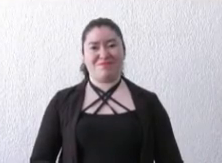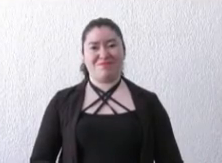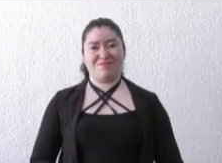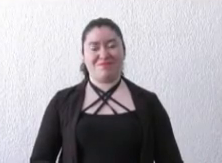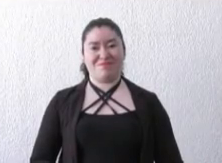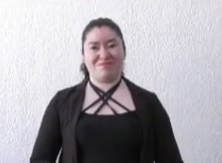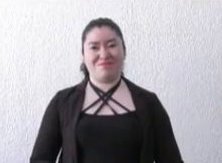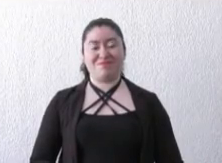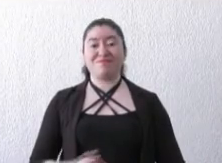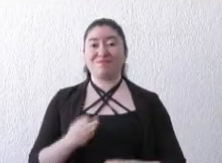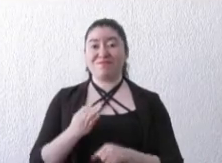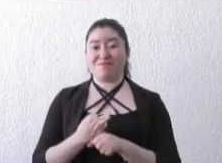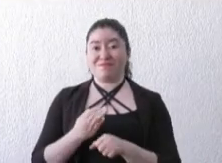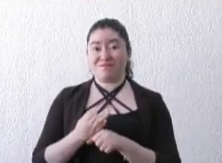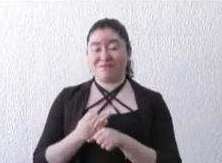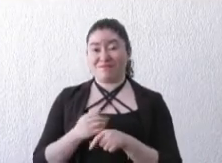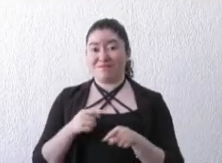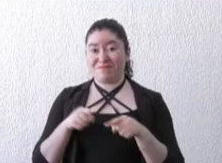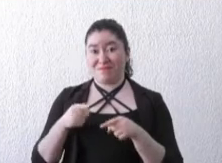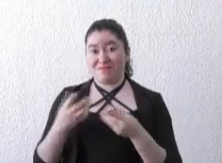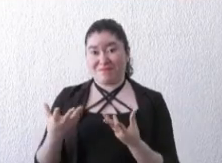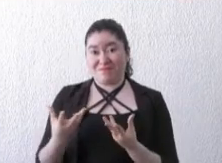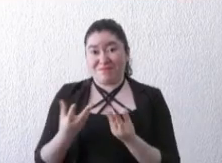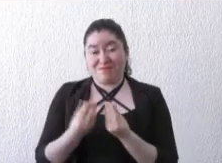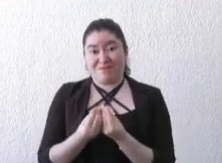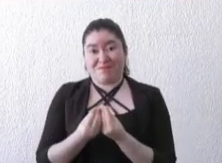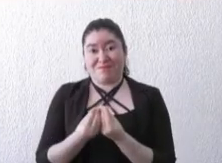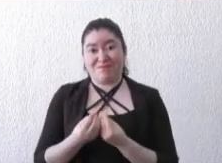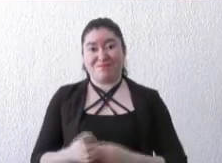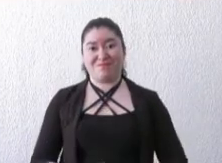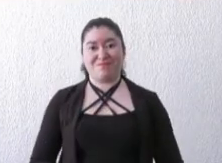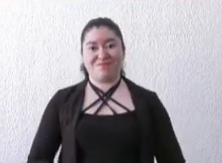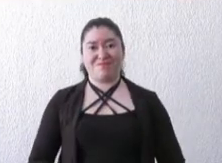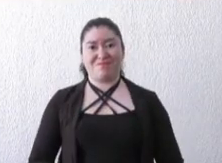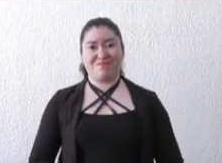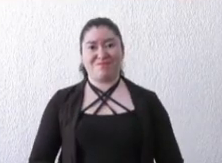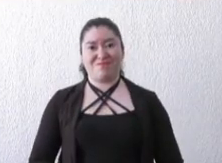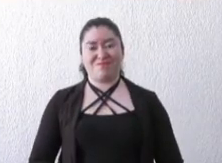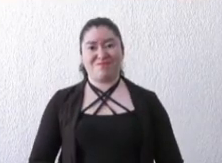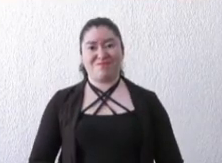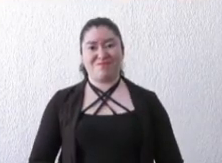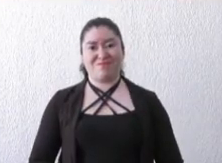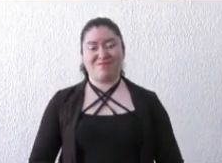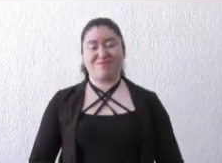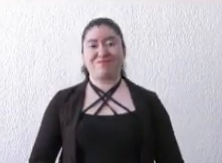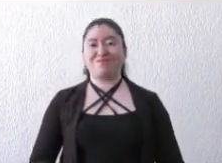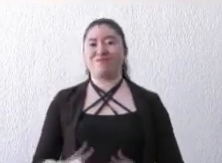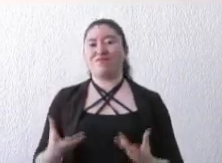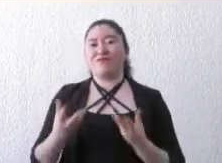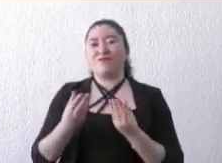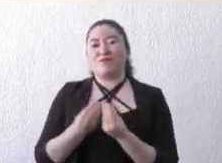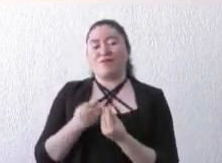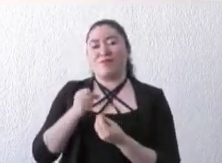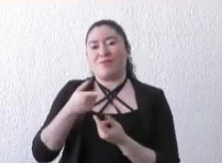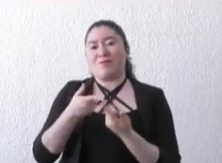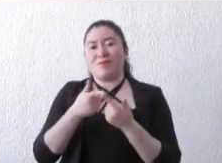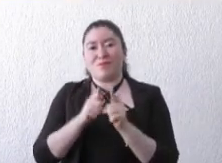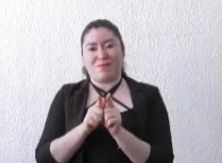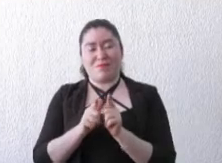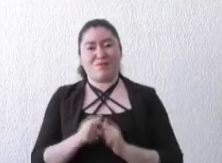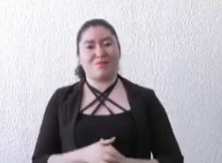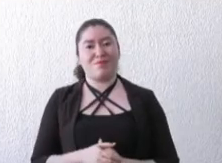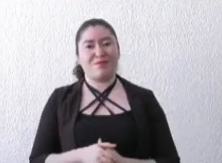La banda Señor Swing está tocando con nosotros. Agradecemos a la banda Señor Swing y a las parejas que